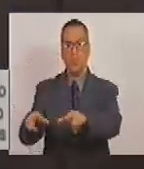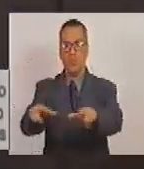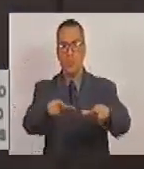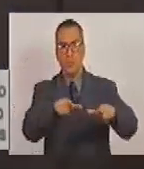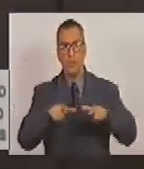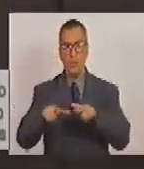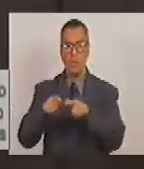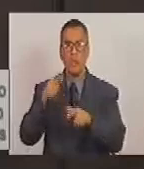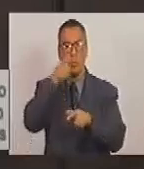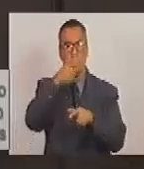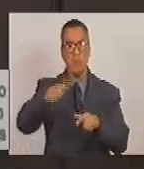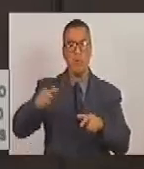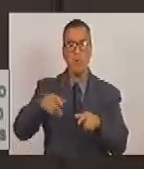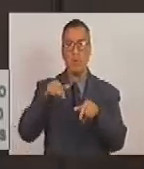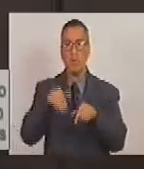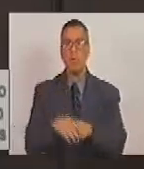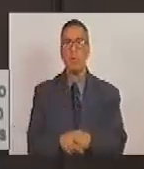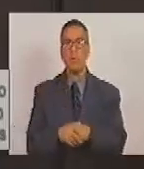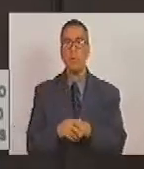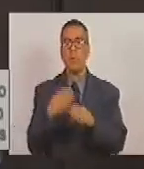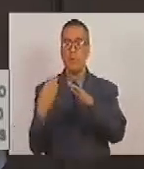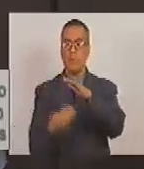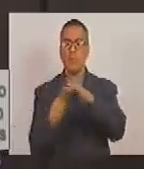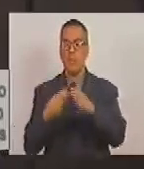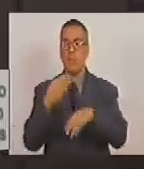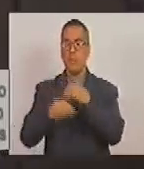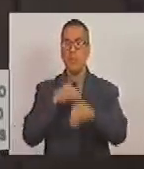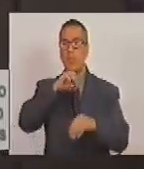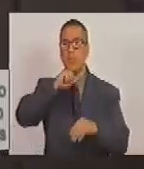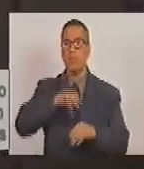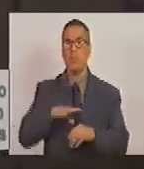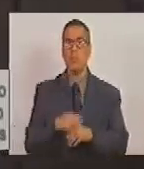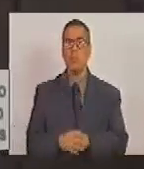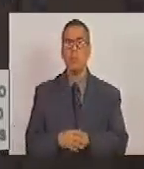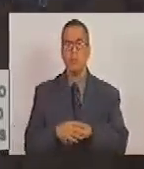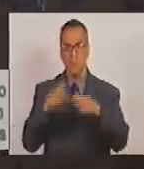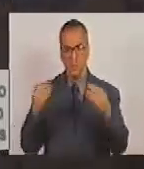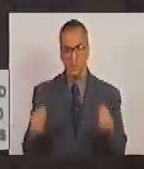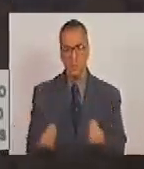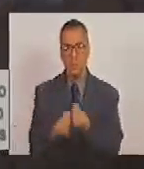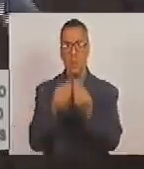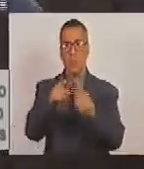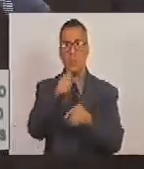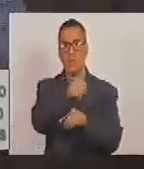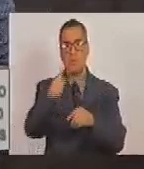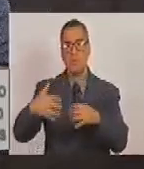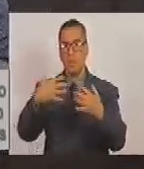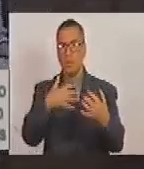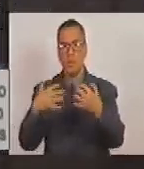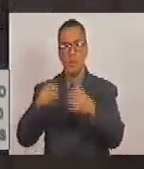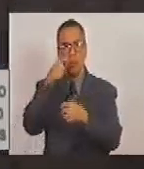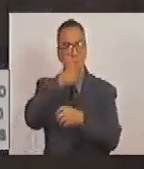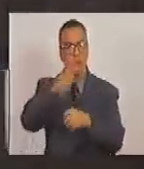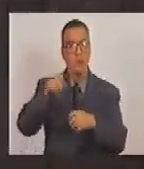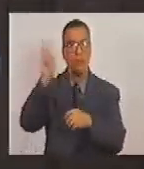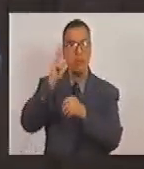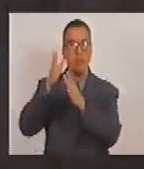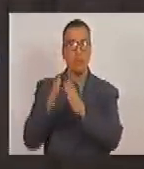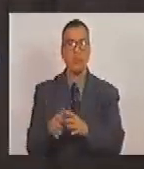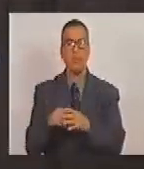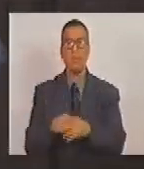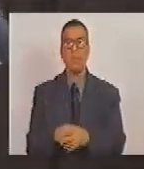de pueblo que ya hablamos. En la base haciendo historia, acompañando cada lucha del pueblo venezolano.